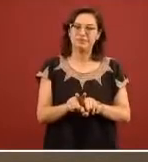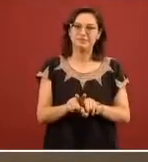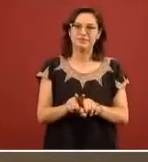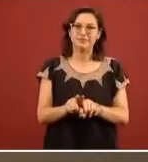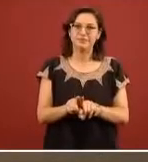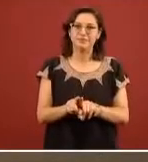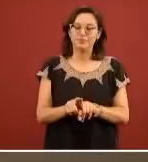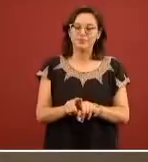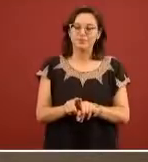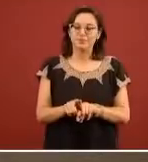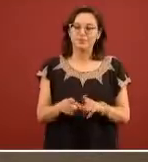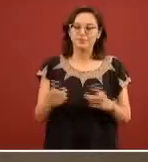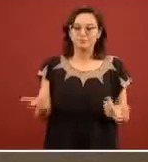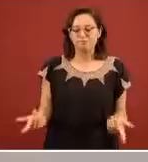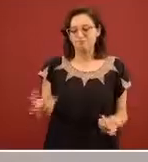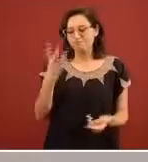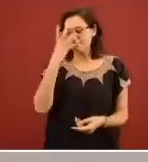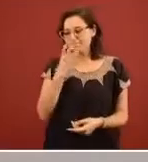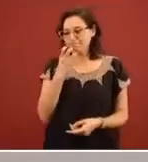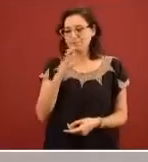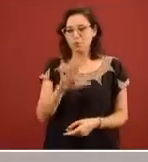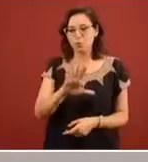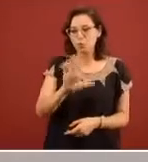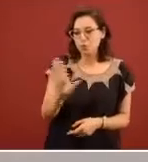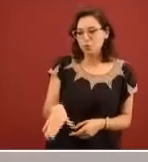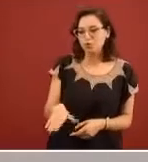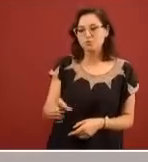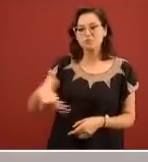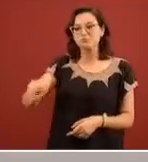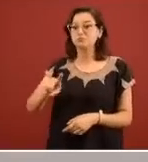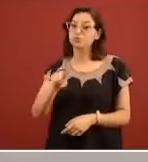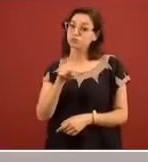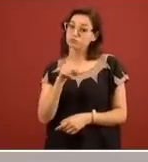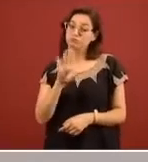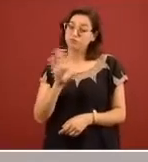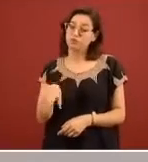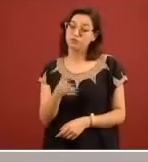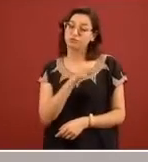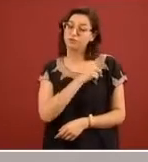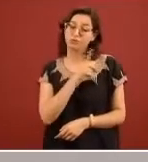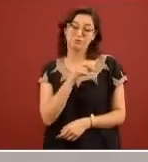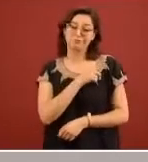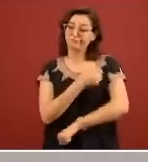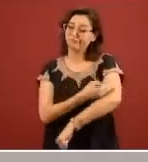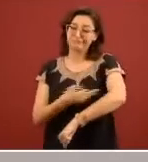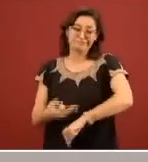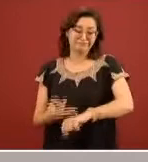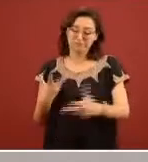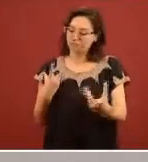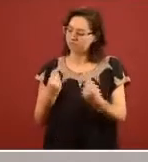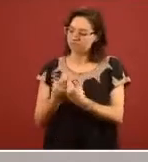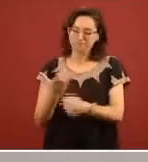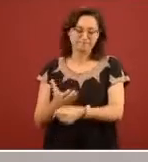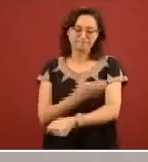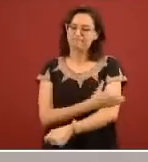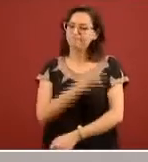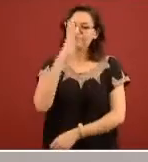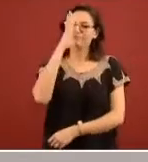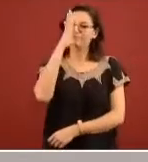son muertes muy tristes porque no están acompañados de sus familiares. Son pacientes que